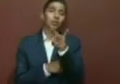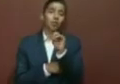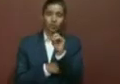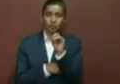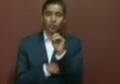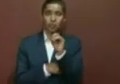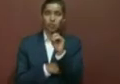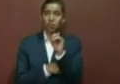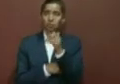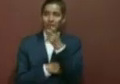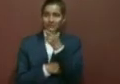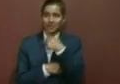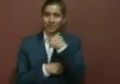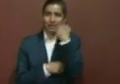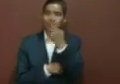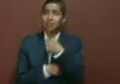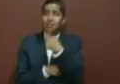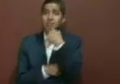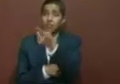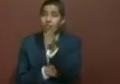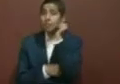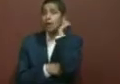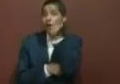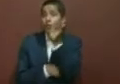pues eso queríamos compartirles. Si tienen algún